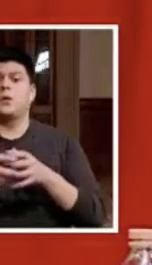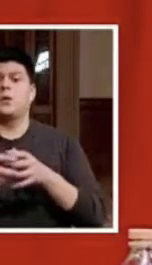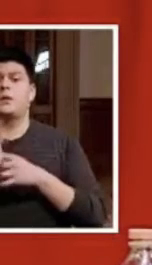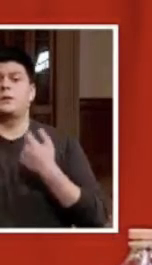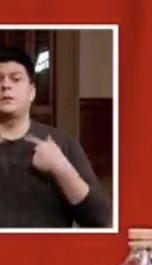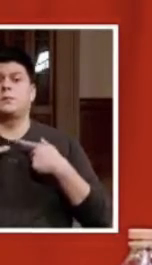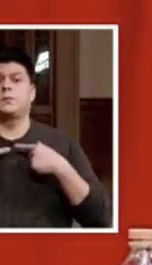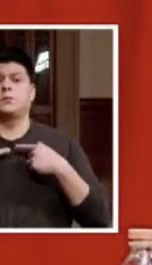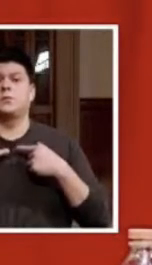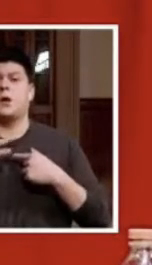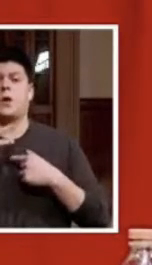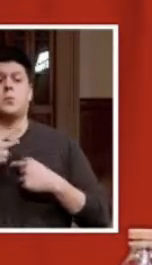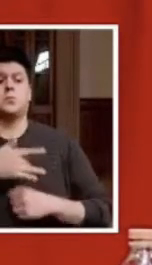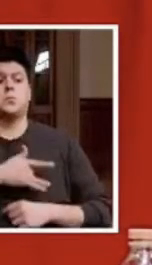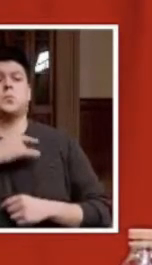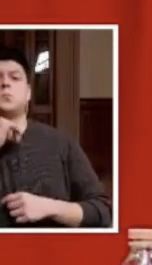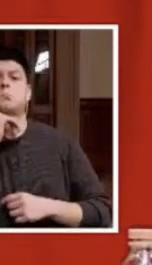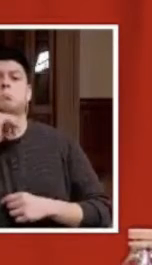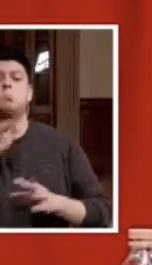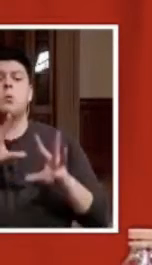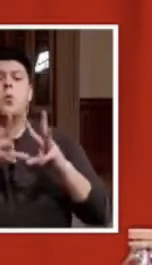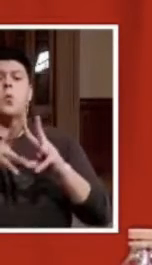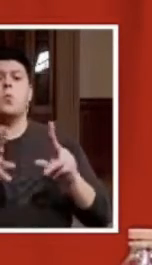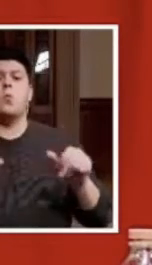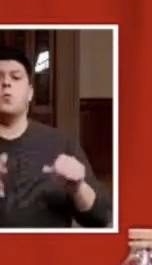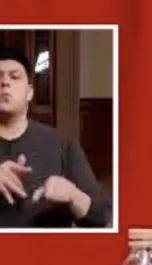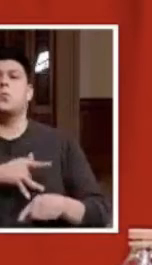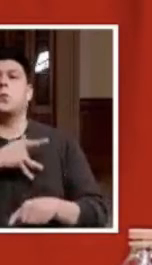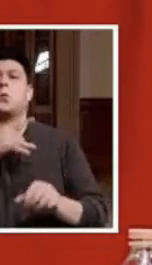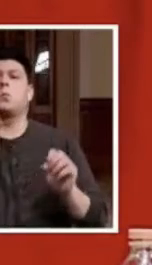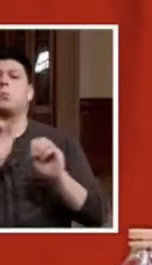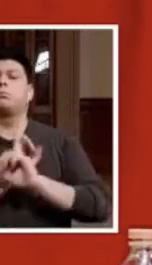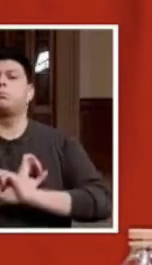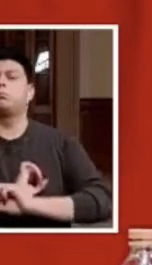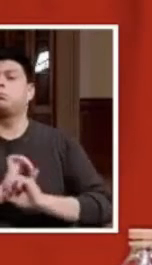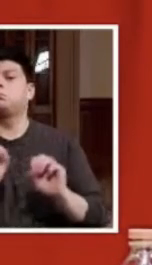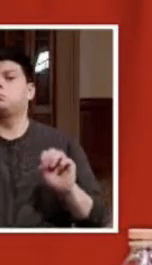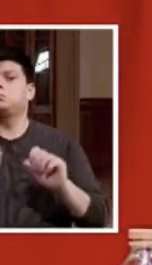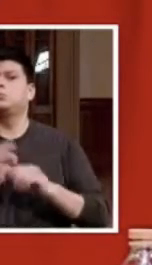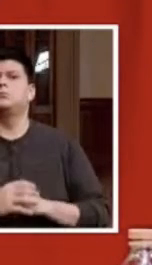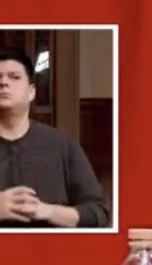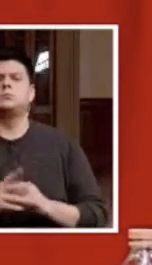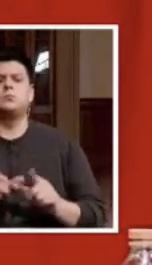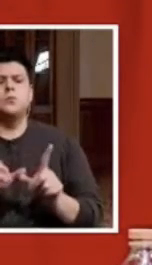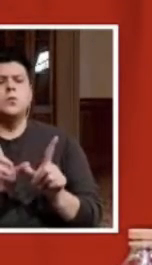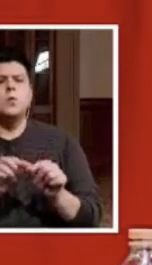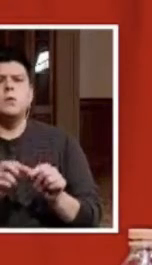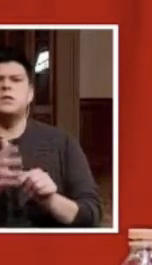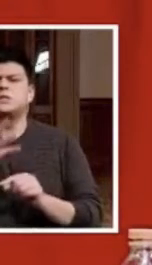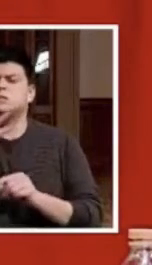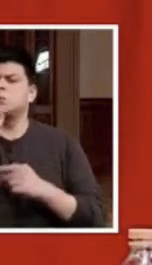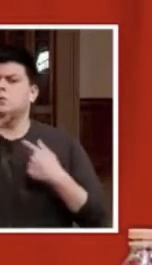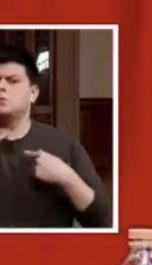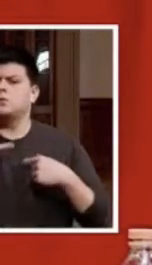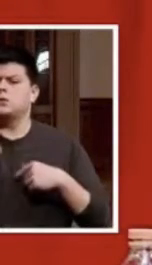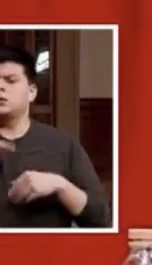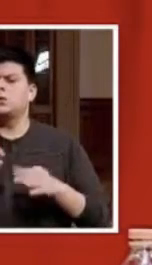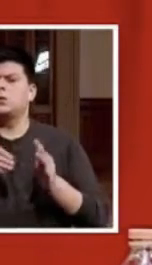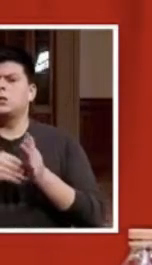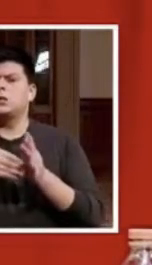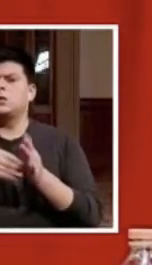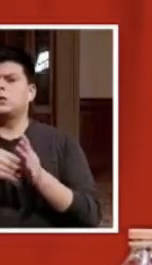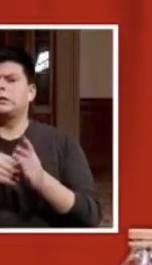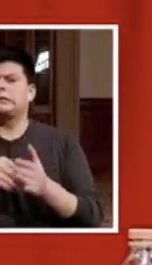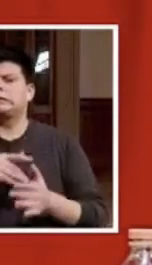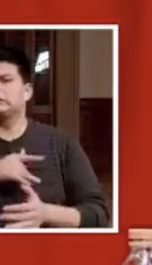están sin nada, ya desaparecieron todos los síntomas. Solamente 5 están ahorita con